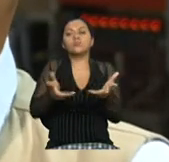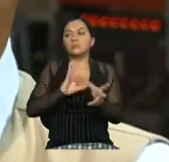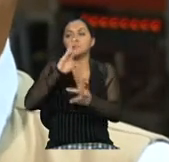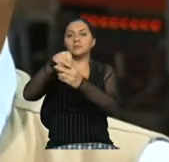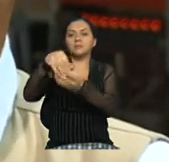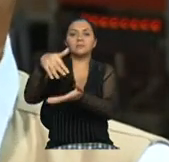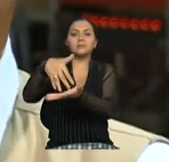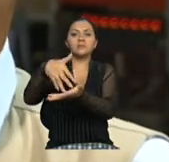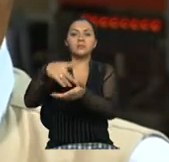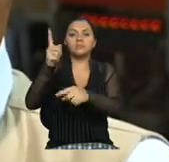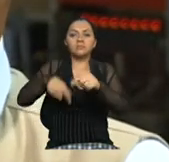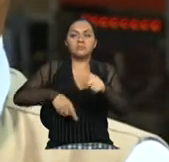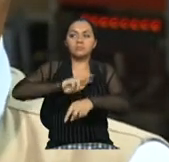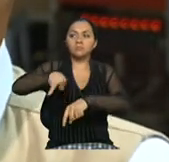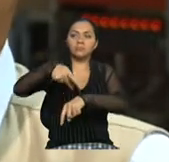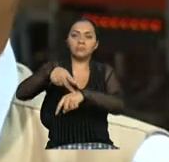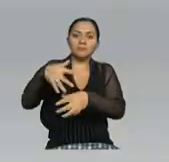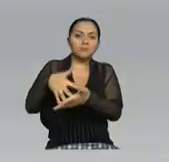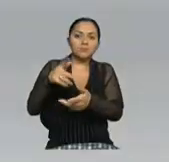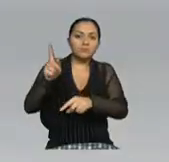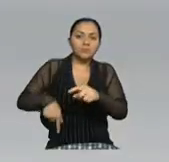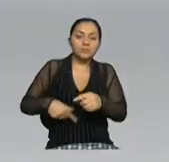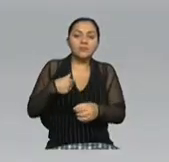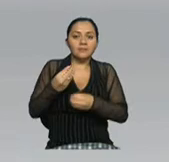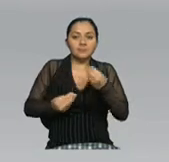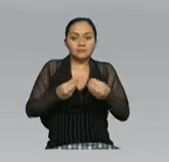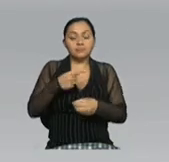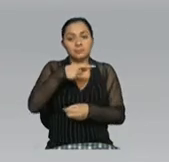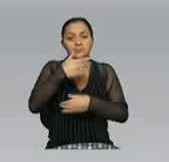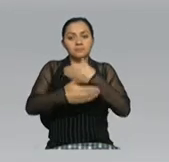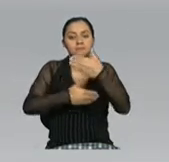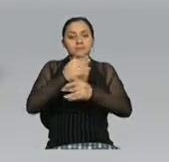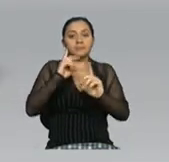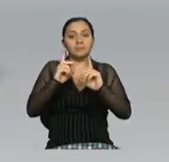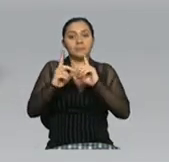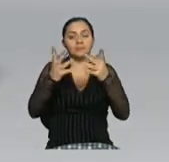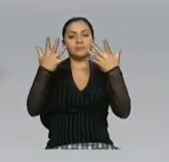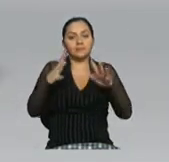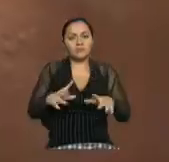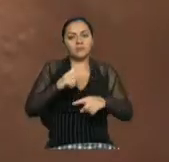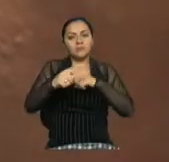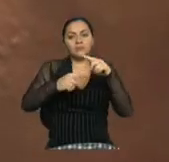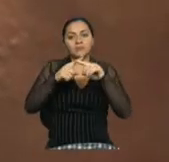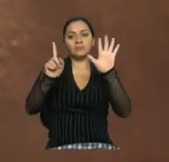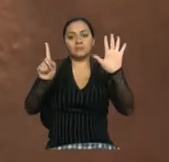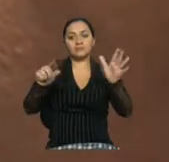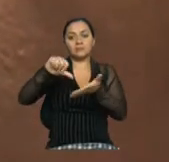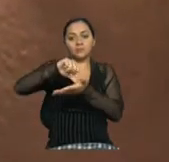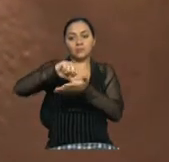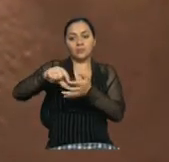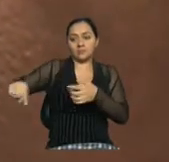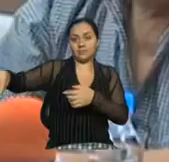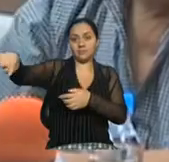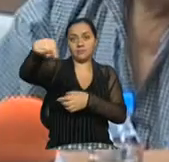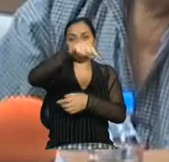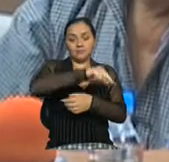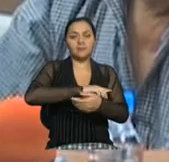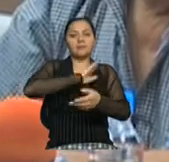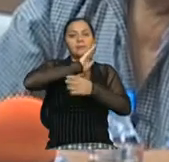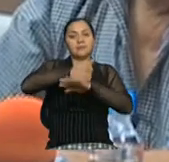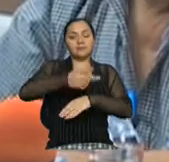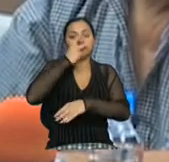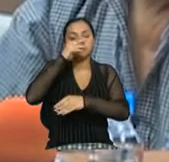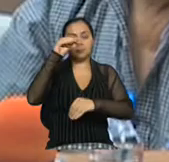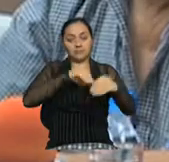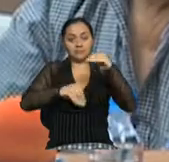podremos ejercer la profesión del periodismo. Este proceso de diálogo se realizará en otras 6 ciudades del país. Posteriormente se